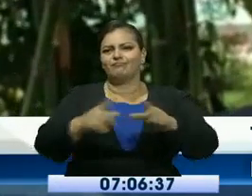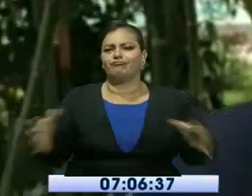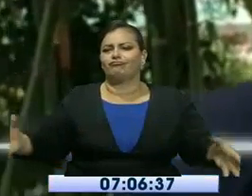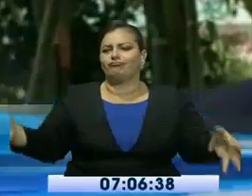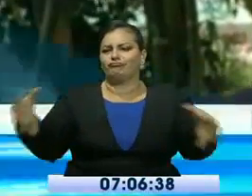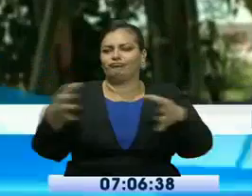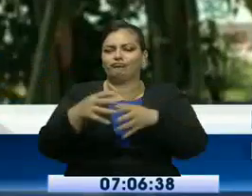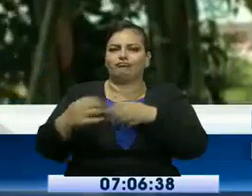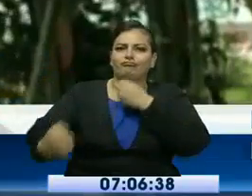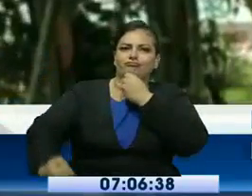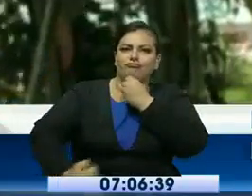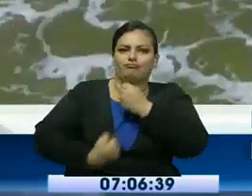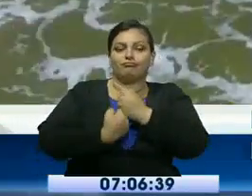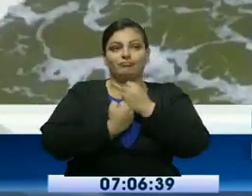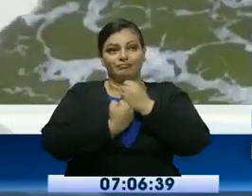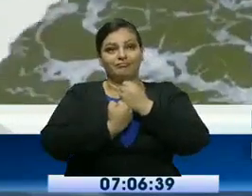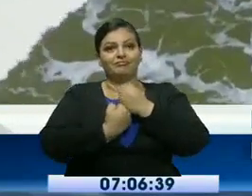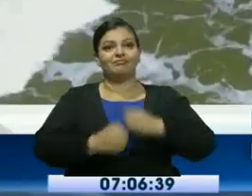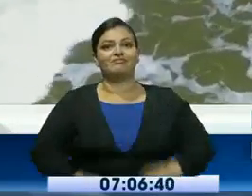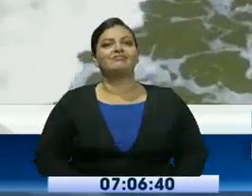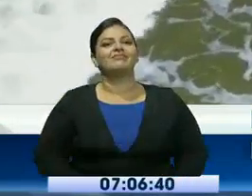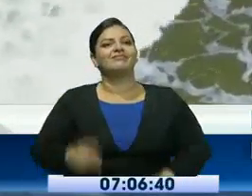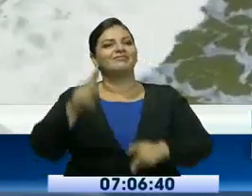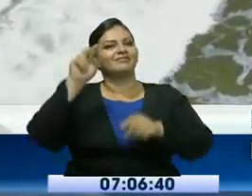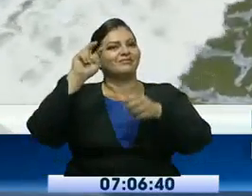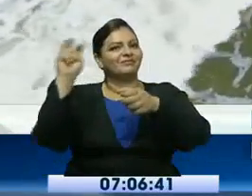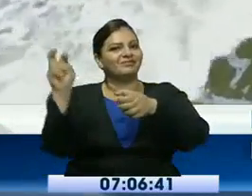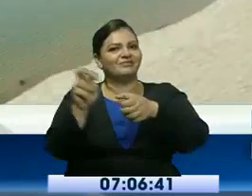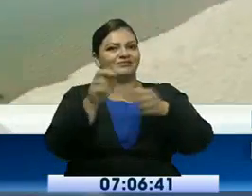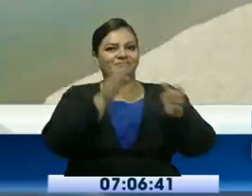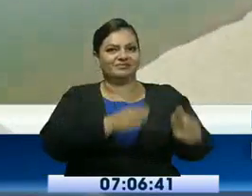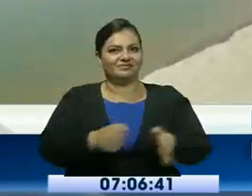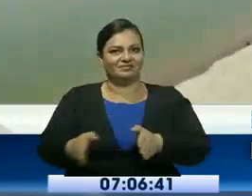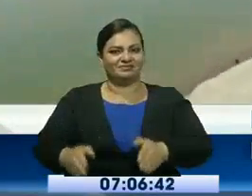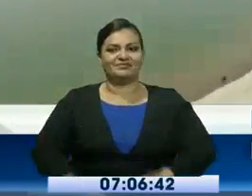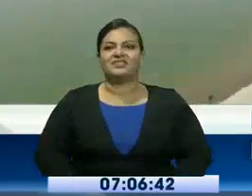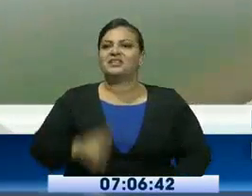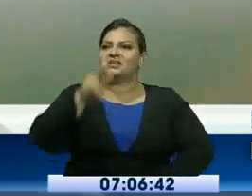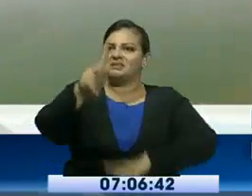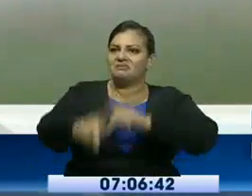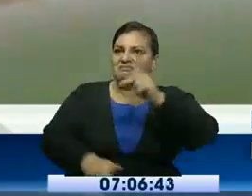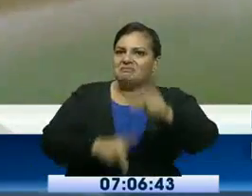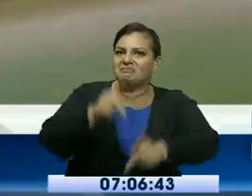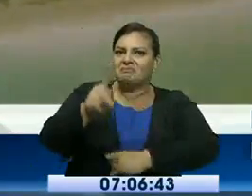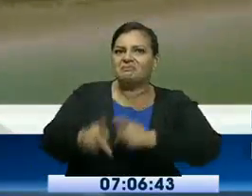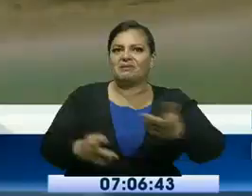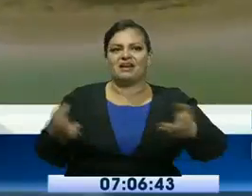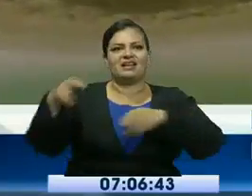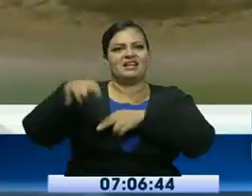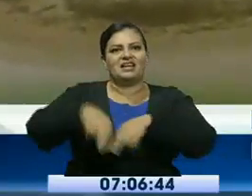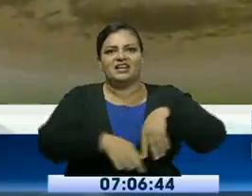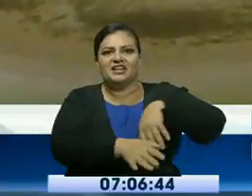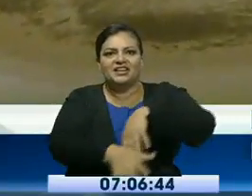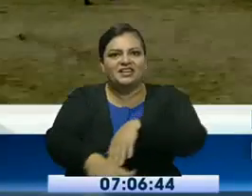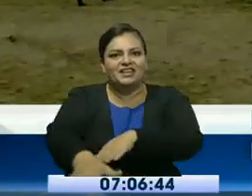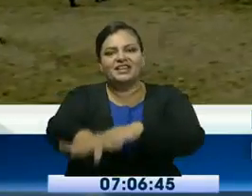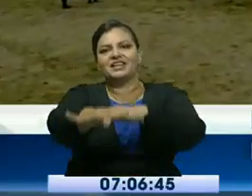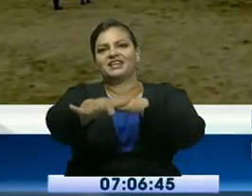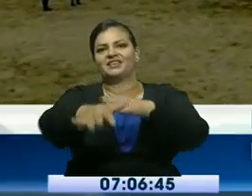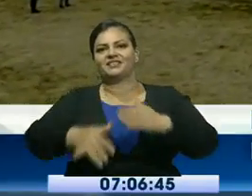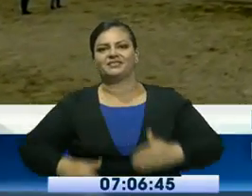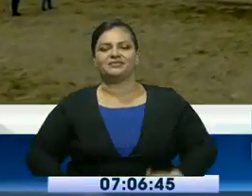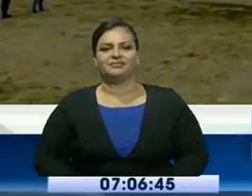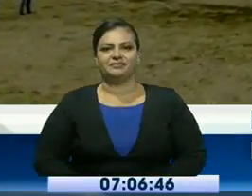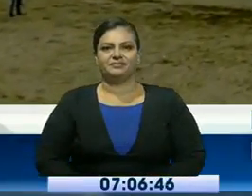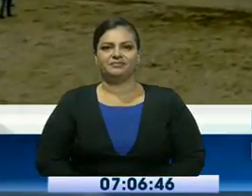frontera, en nuestra gente. Sol, arena y playa contemplarán la visita. El distrito de Zorrillos en Perú recibe a los visitantes,